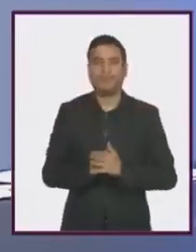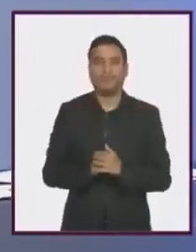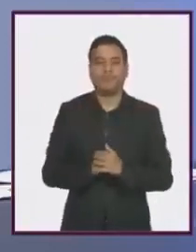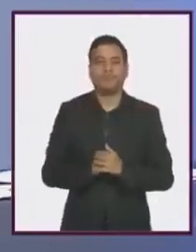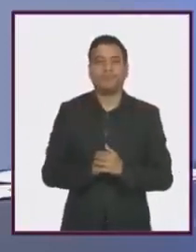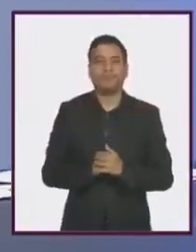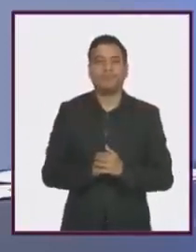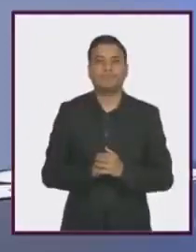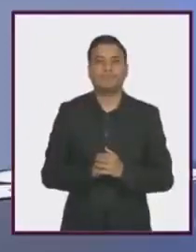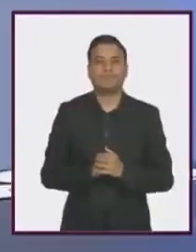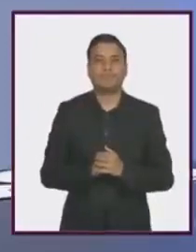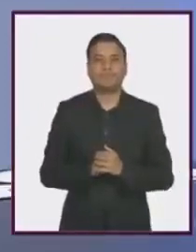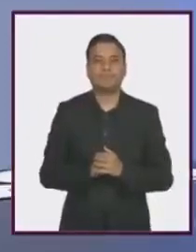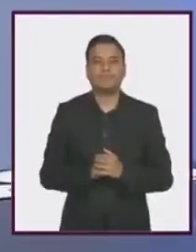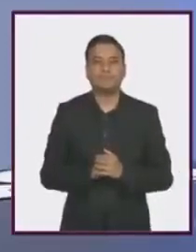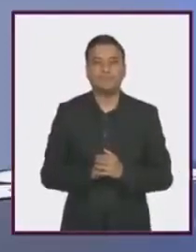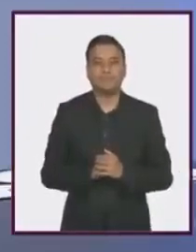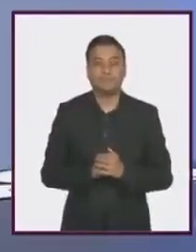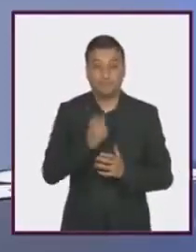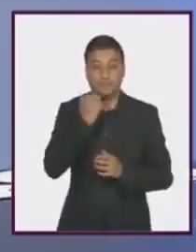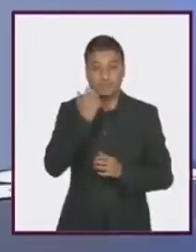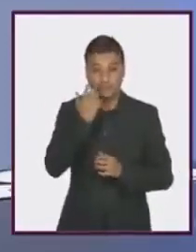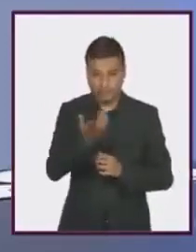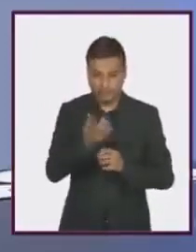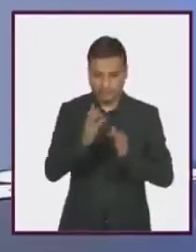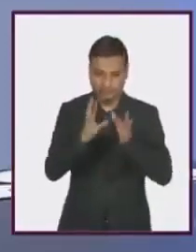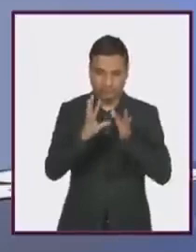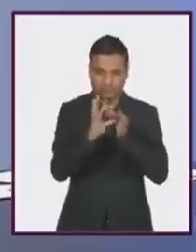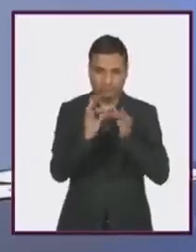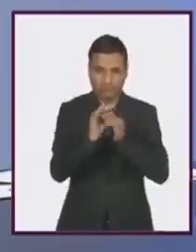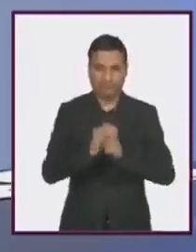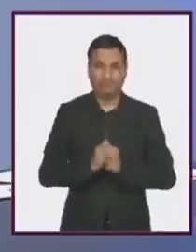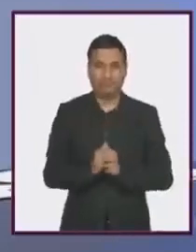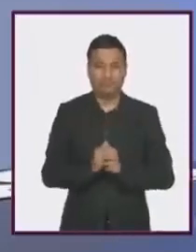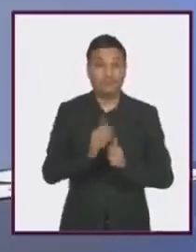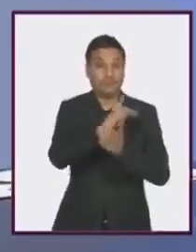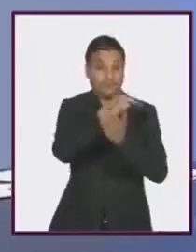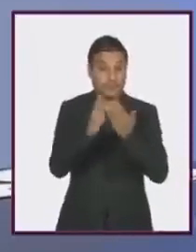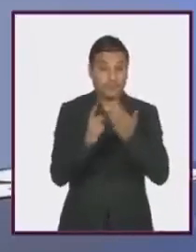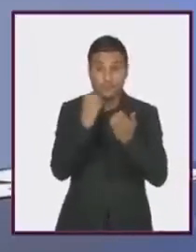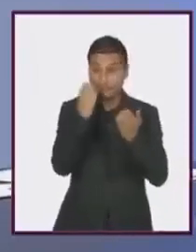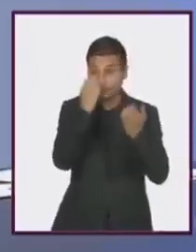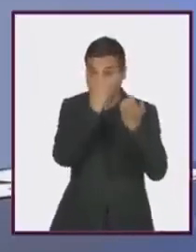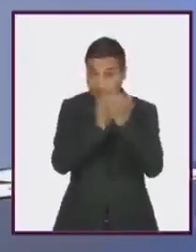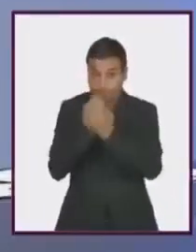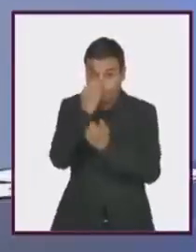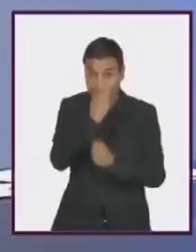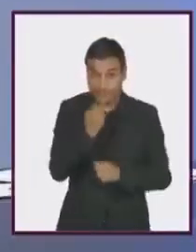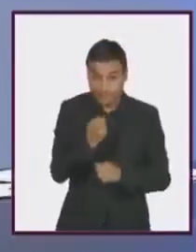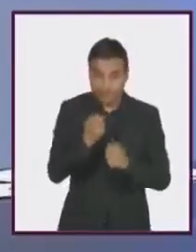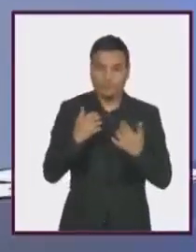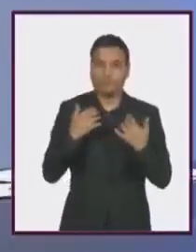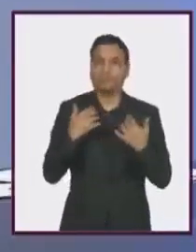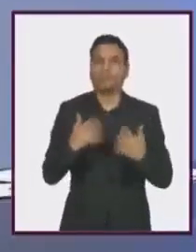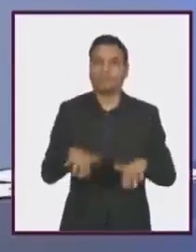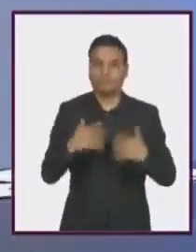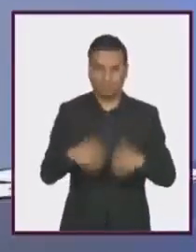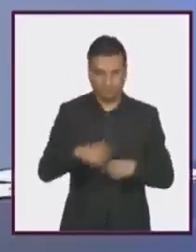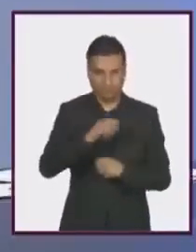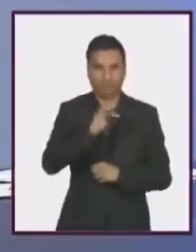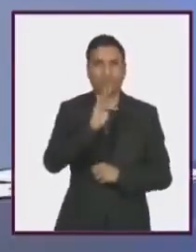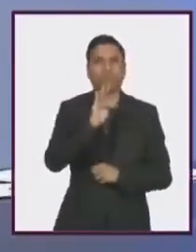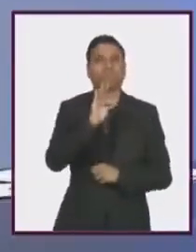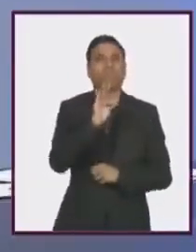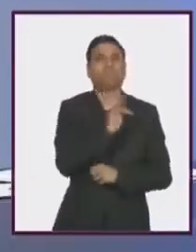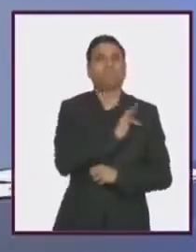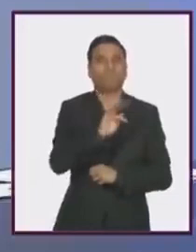Por otro lado, quisiera comentar también que los programas analíticos son una estrategia que permitirá